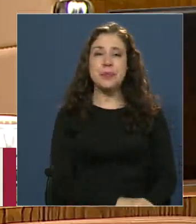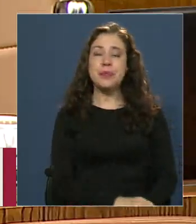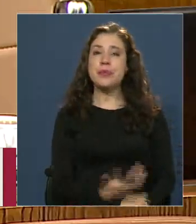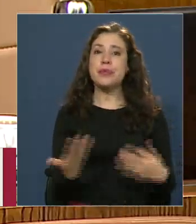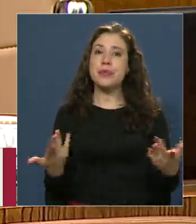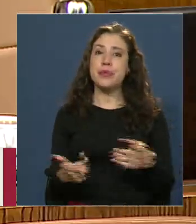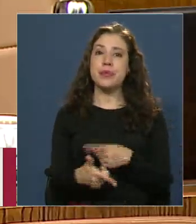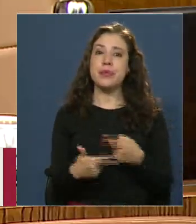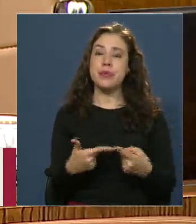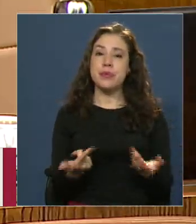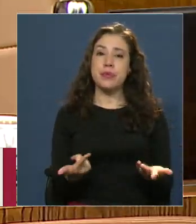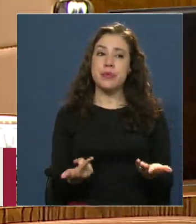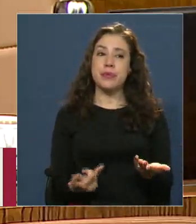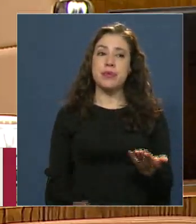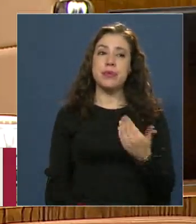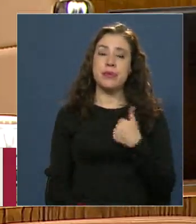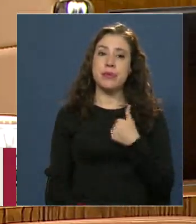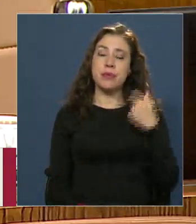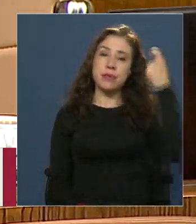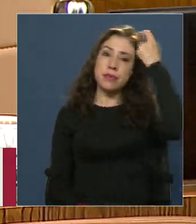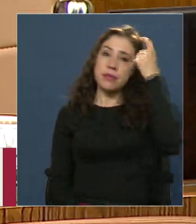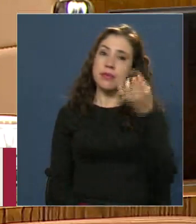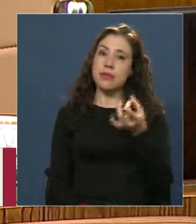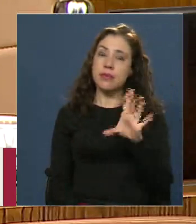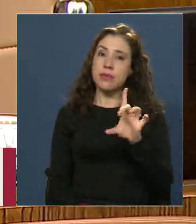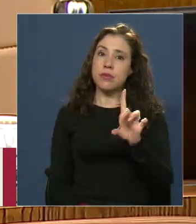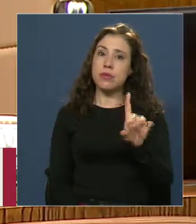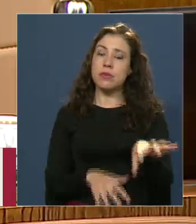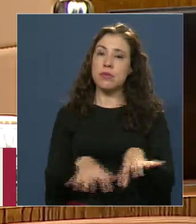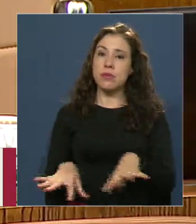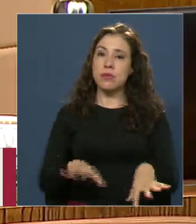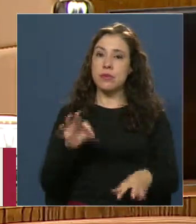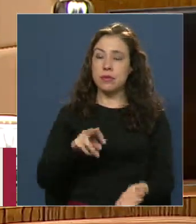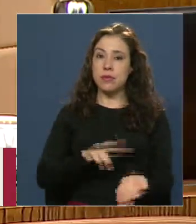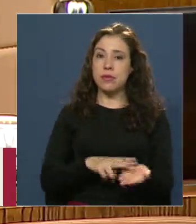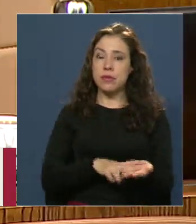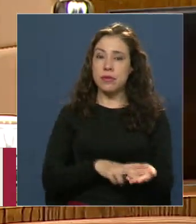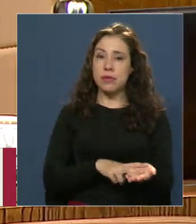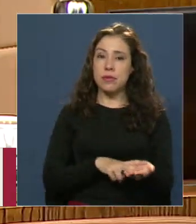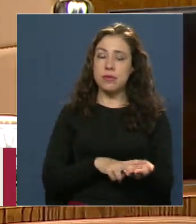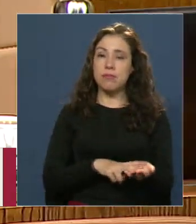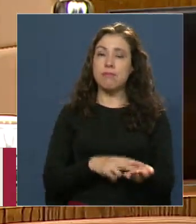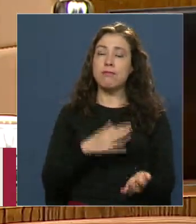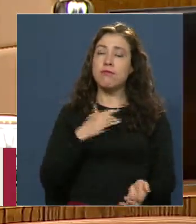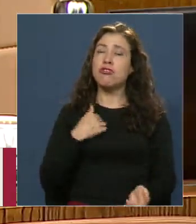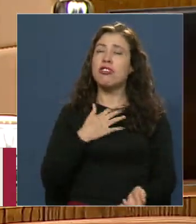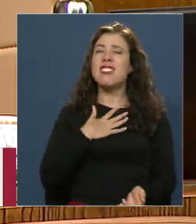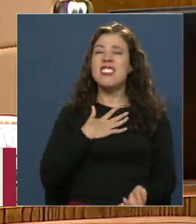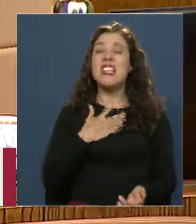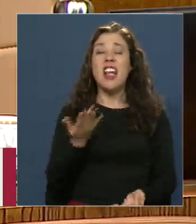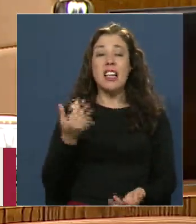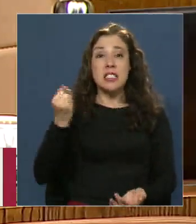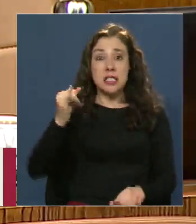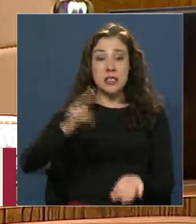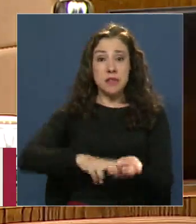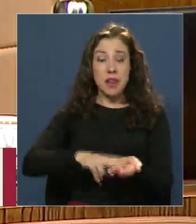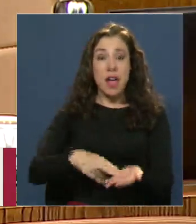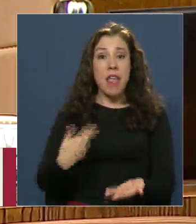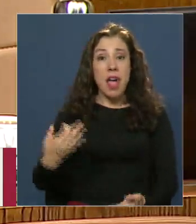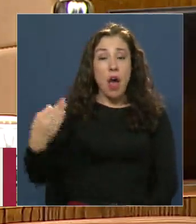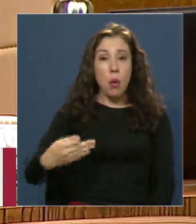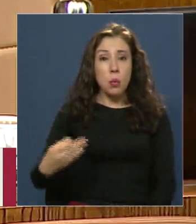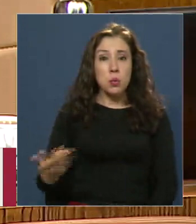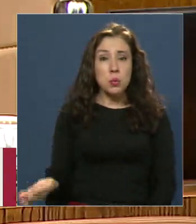Entonces, yo creo que la única cosa que realmente me pareció que hace justicia es